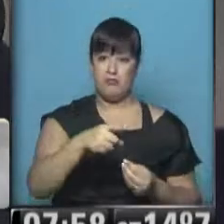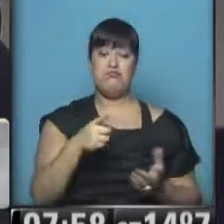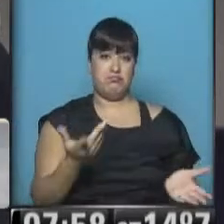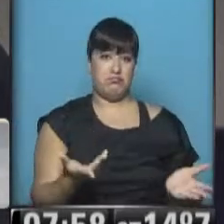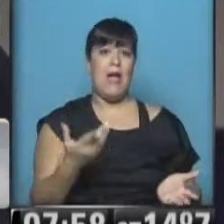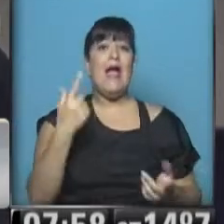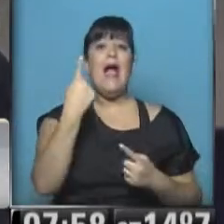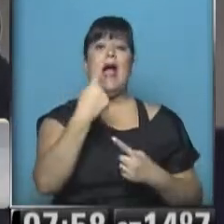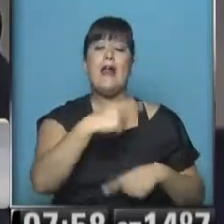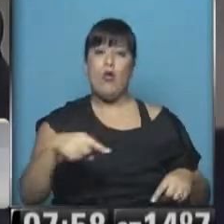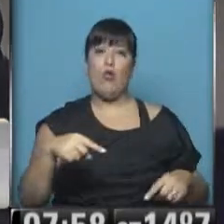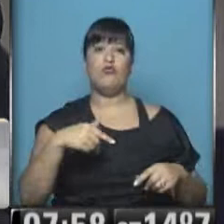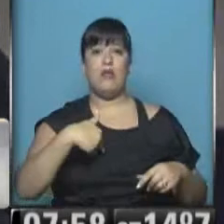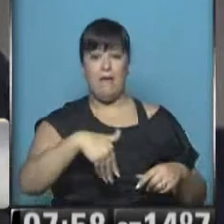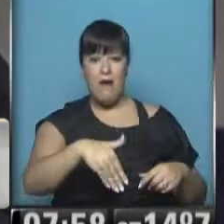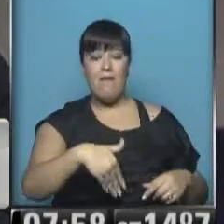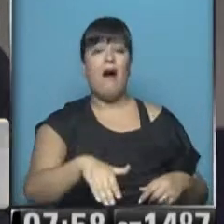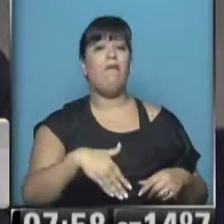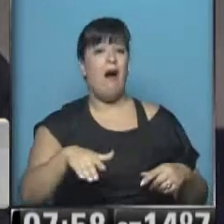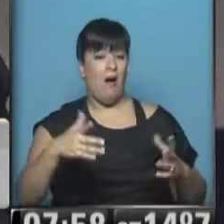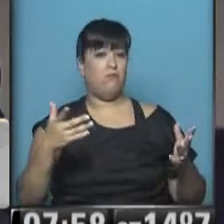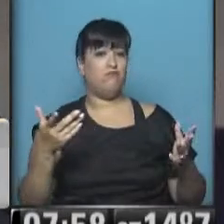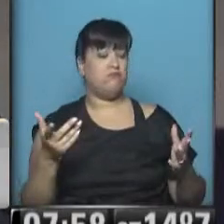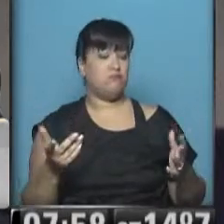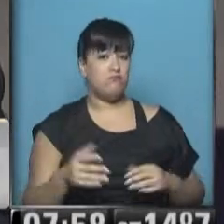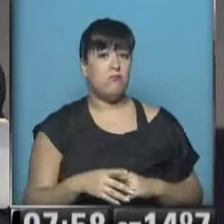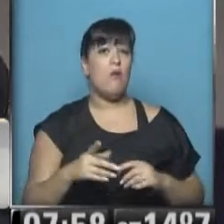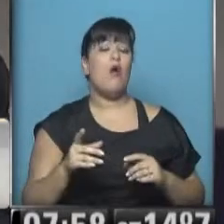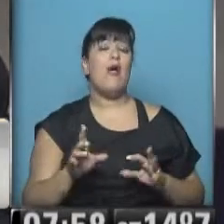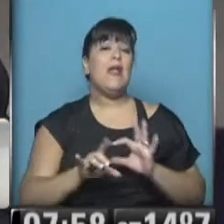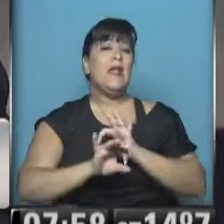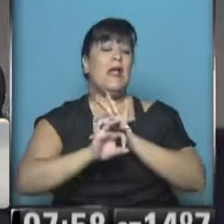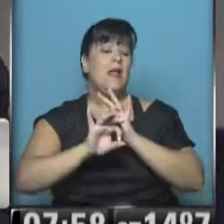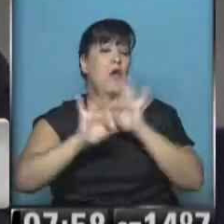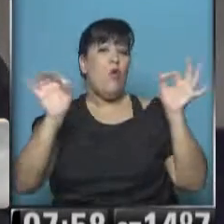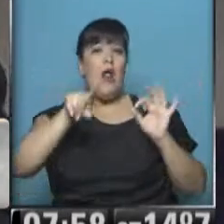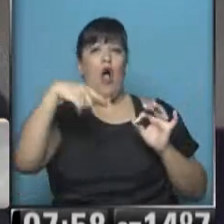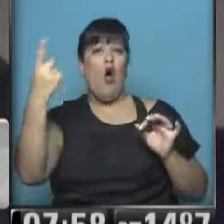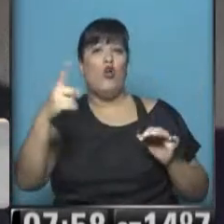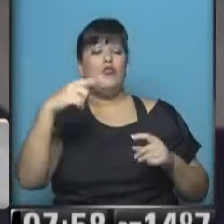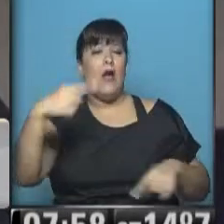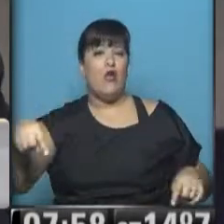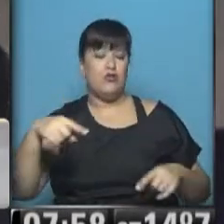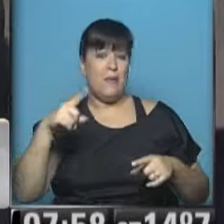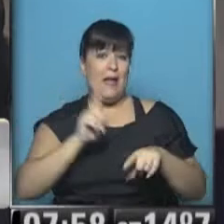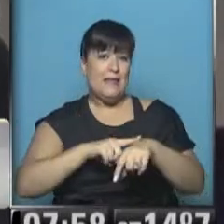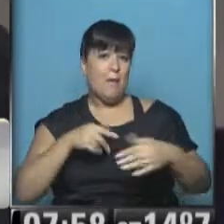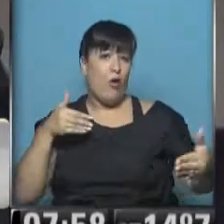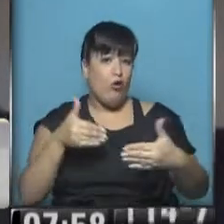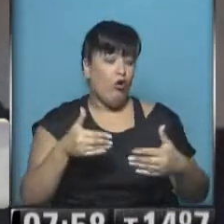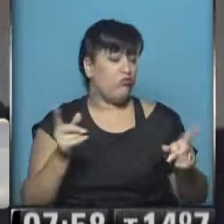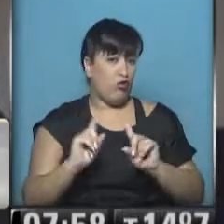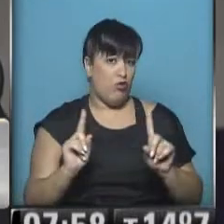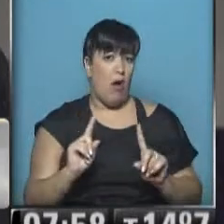que se va agotando que sigue siendo el recurso fundamental porque ninguna de las alternativas ahora hasta ahora vengan a salvar esta plaza no hay una